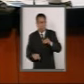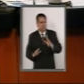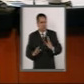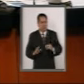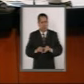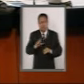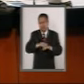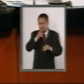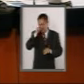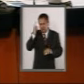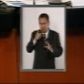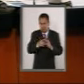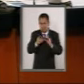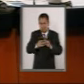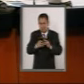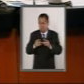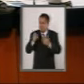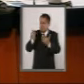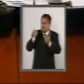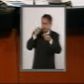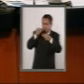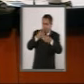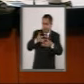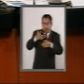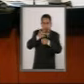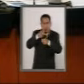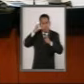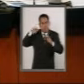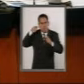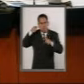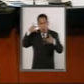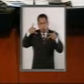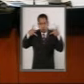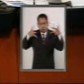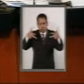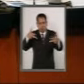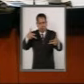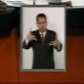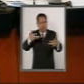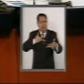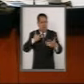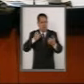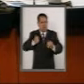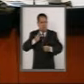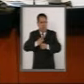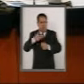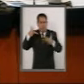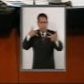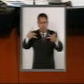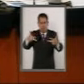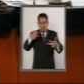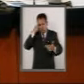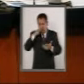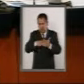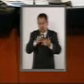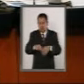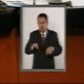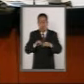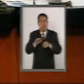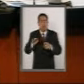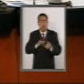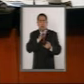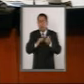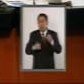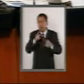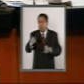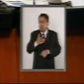tan fácil, entréguenme las películas, aquí tenemos cámaras de seguridad, creo que eso es importante. Y por el otro lado,